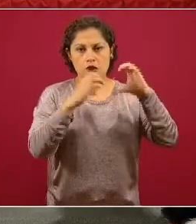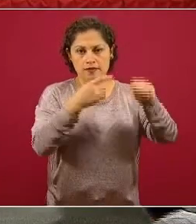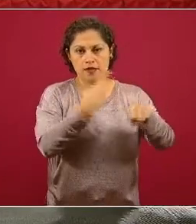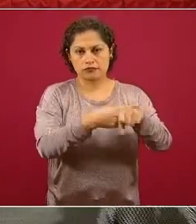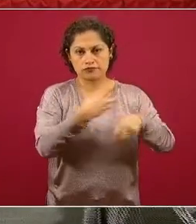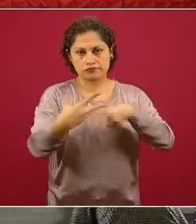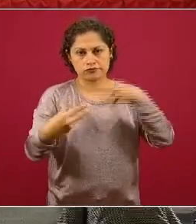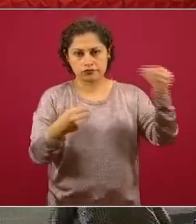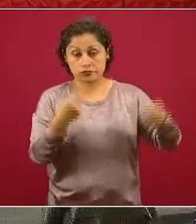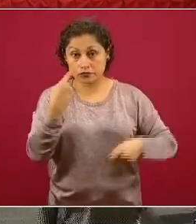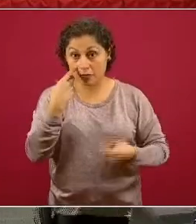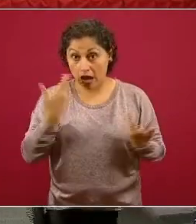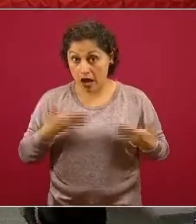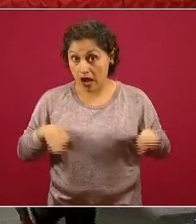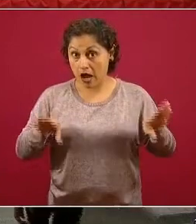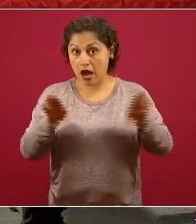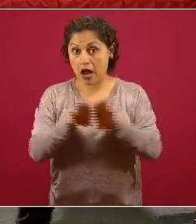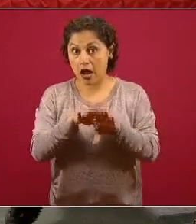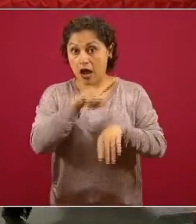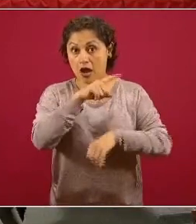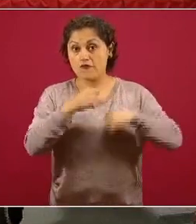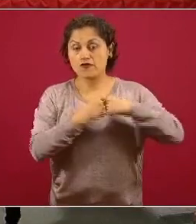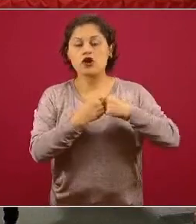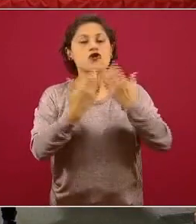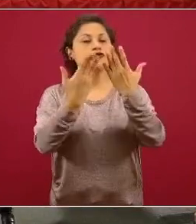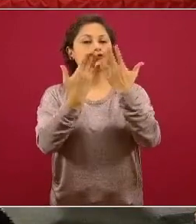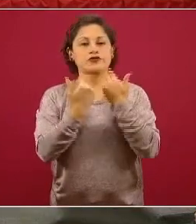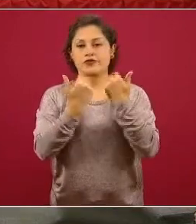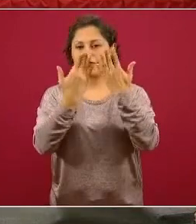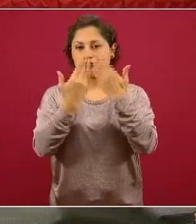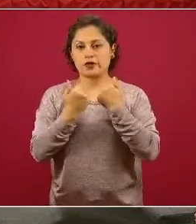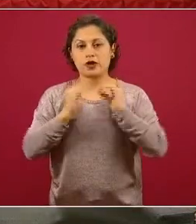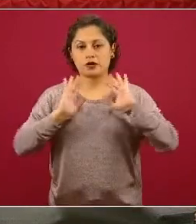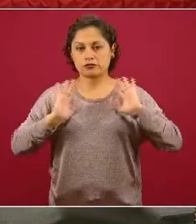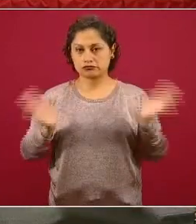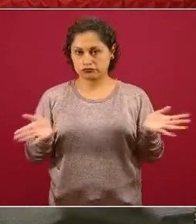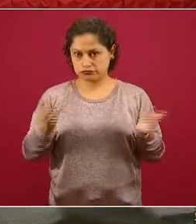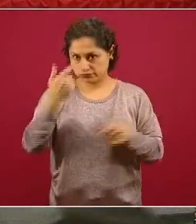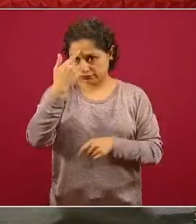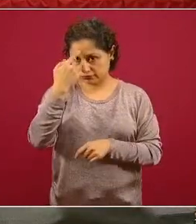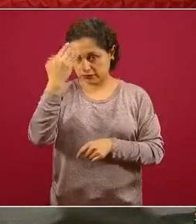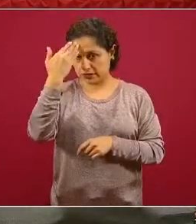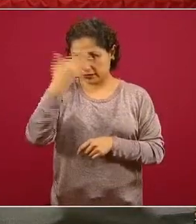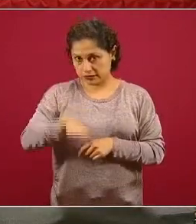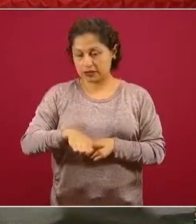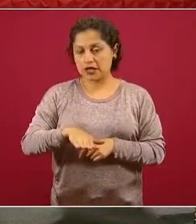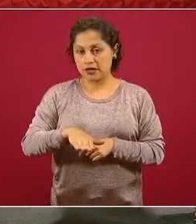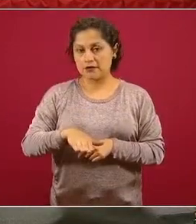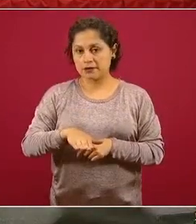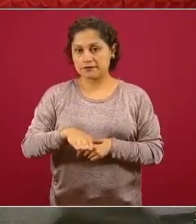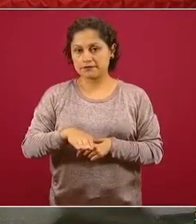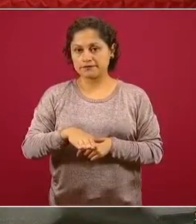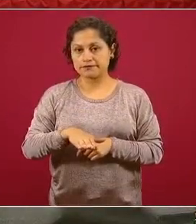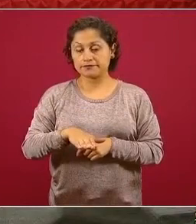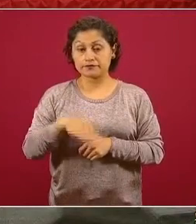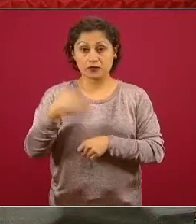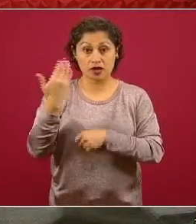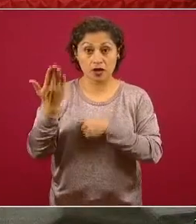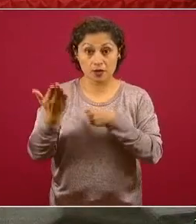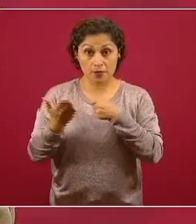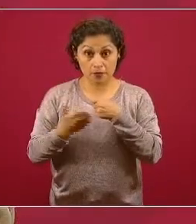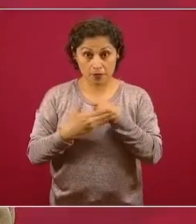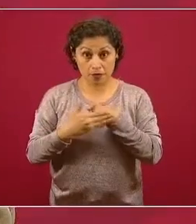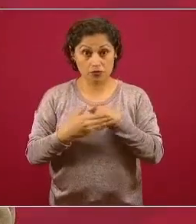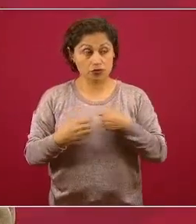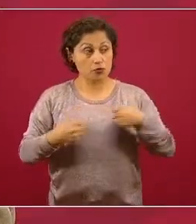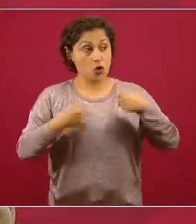quiero especificarlo. Esto no es una decisión de cierre de fronteras, ni sería en su momento una atribución de